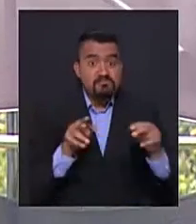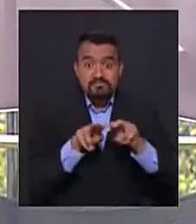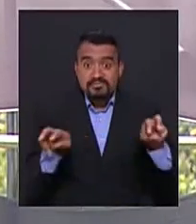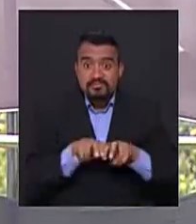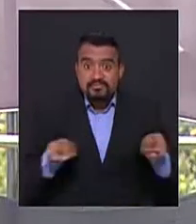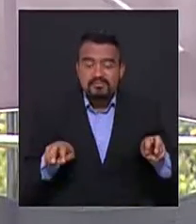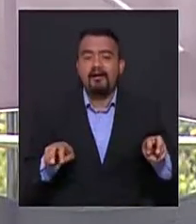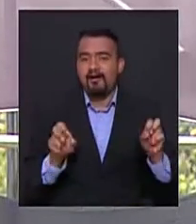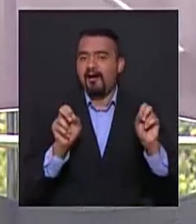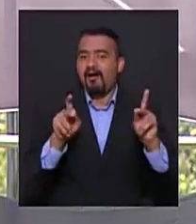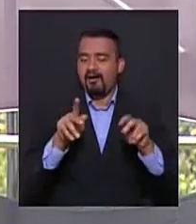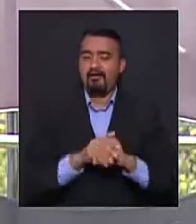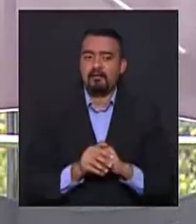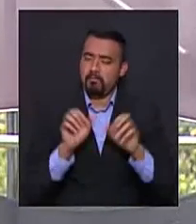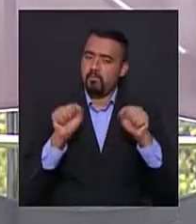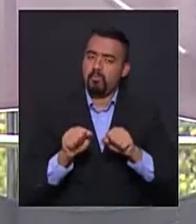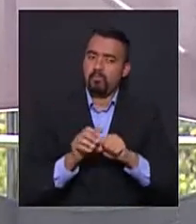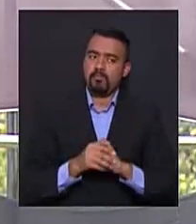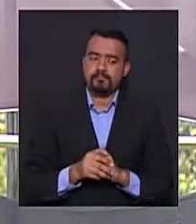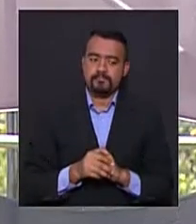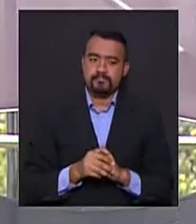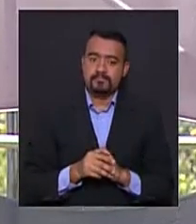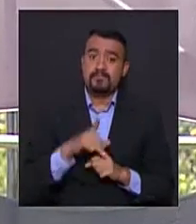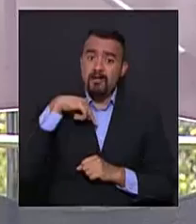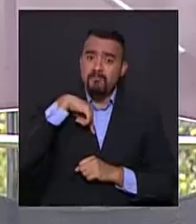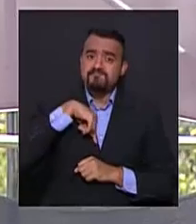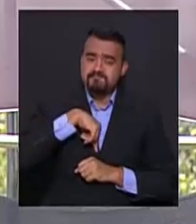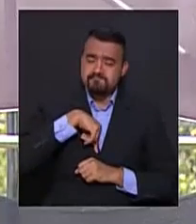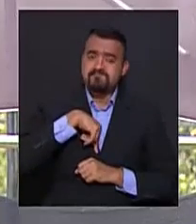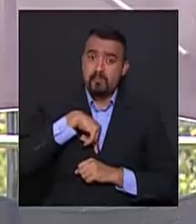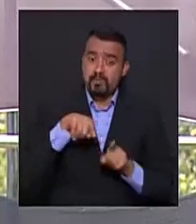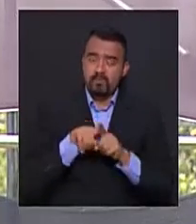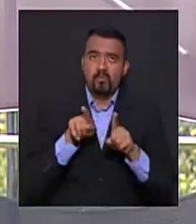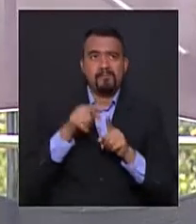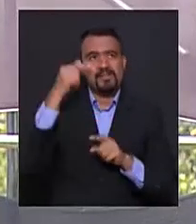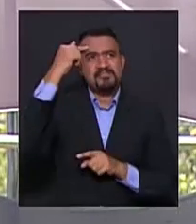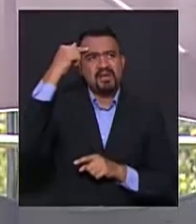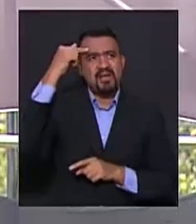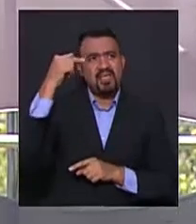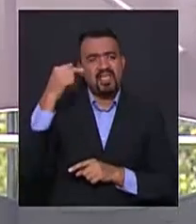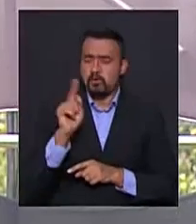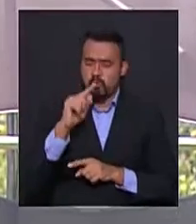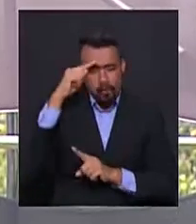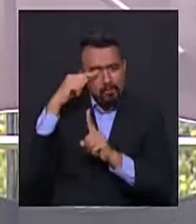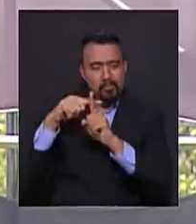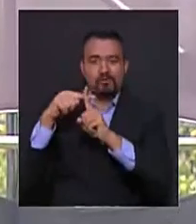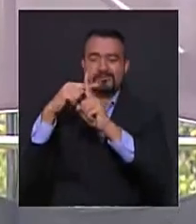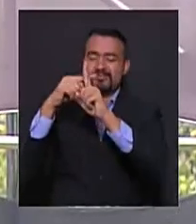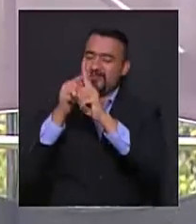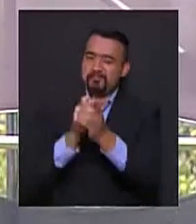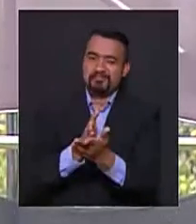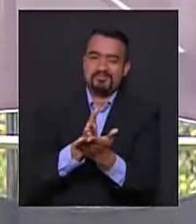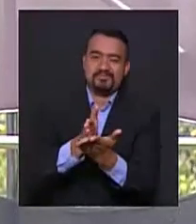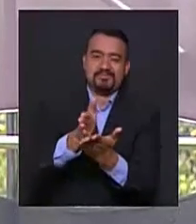ustedes está presente el acto heroico de no renunciar al optimismo.